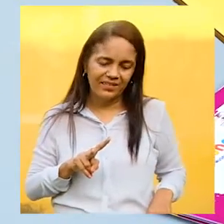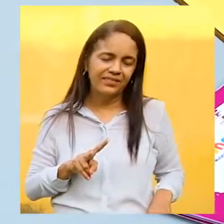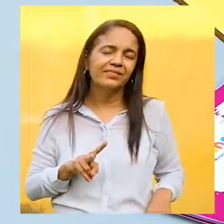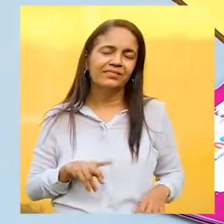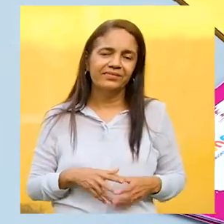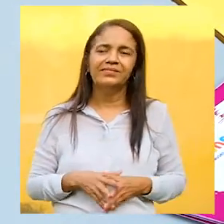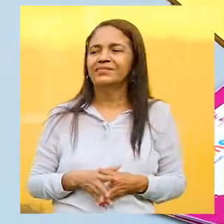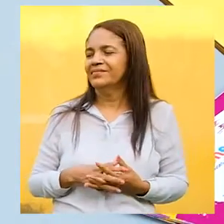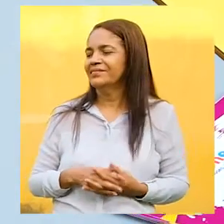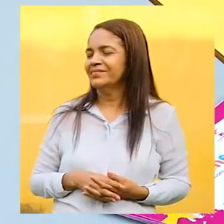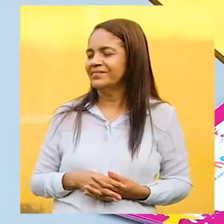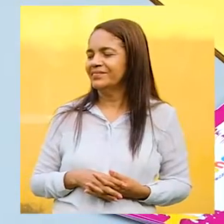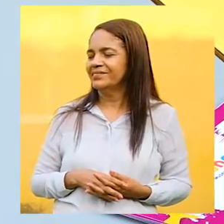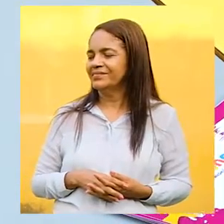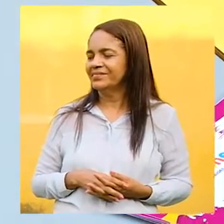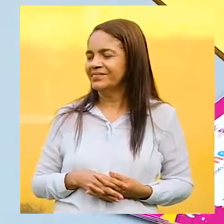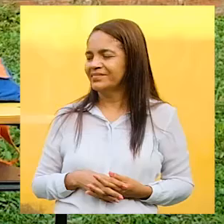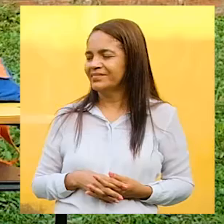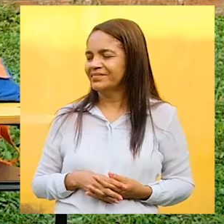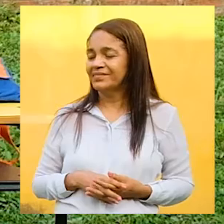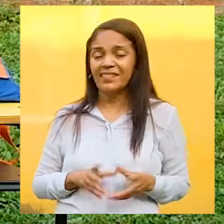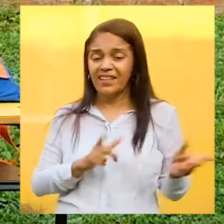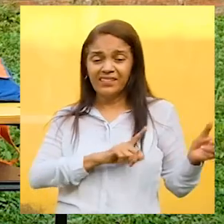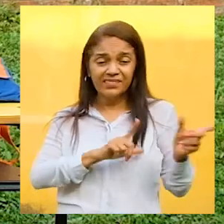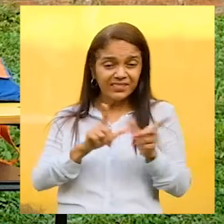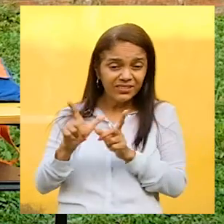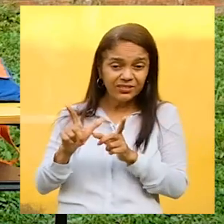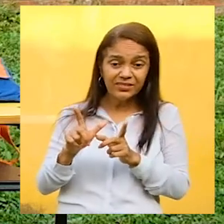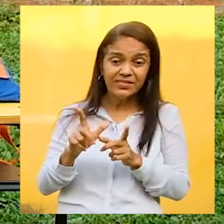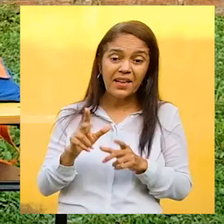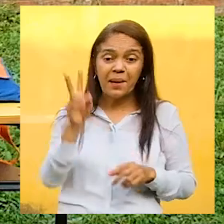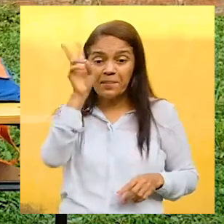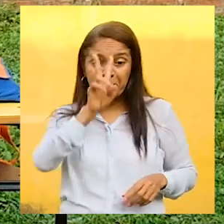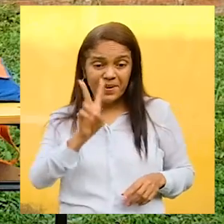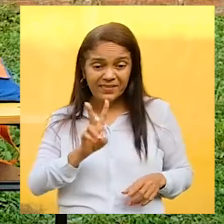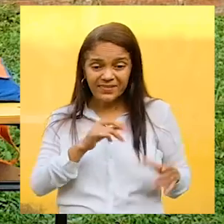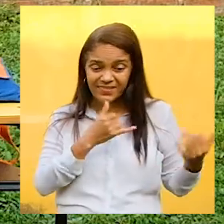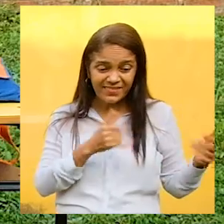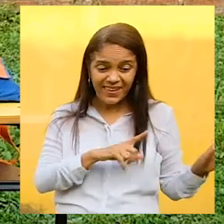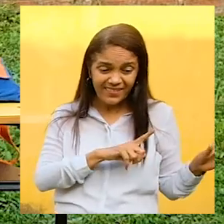Listo. Una vez ya tengamos nuestra silueta,